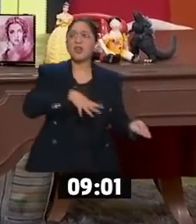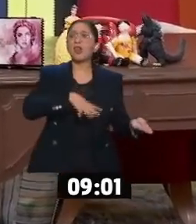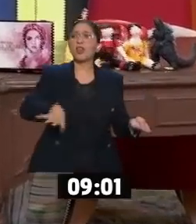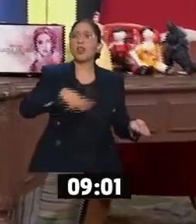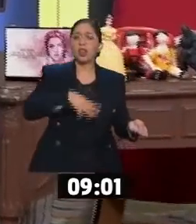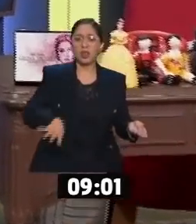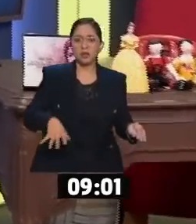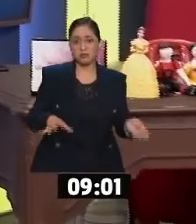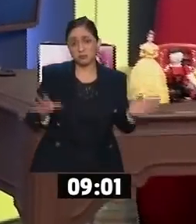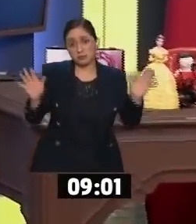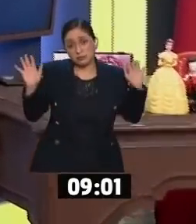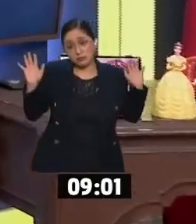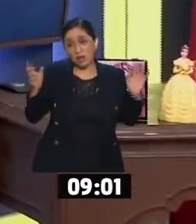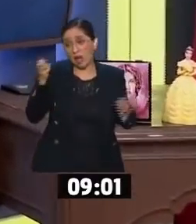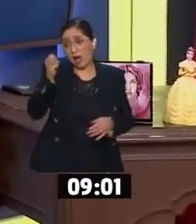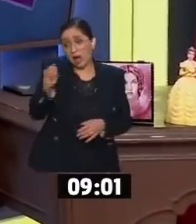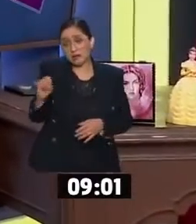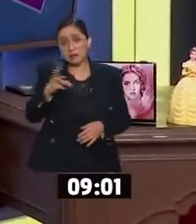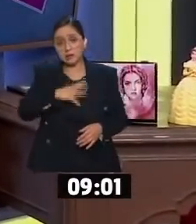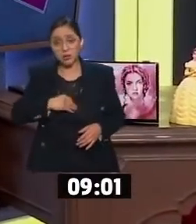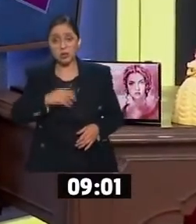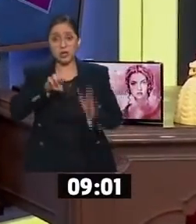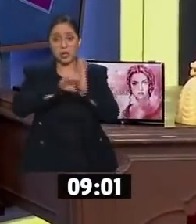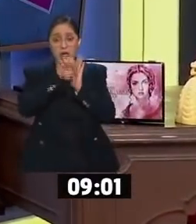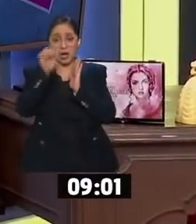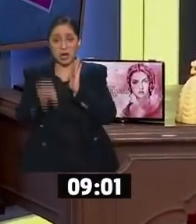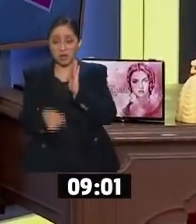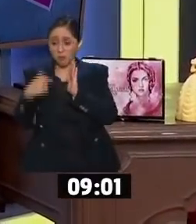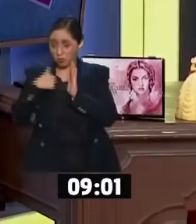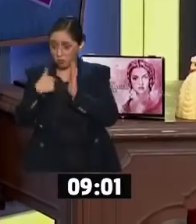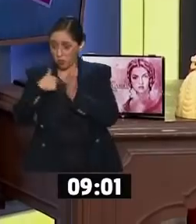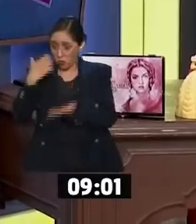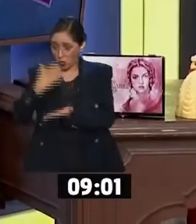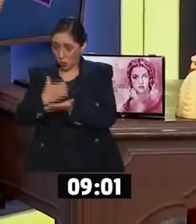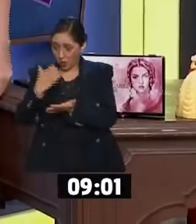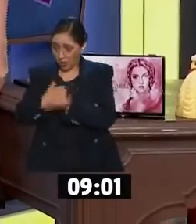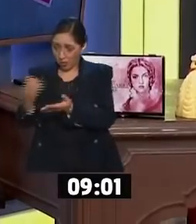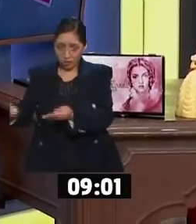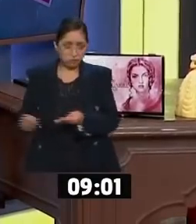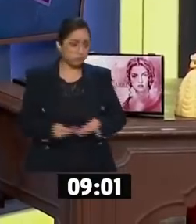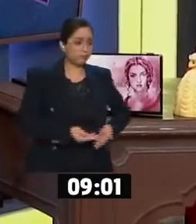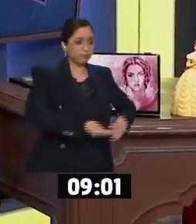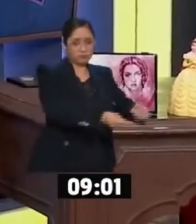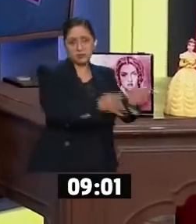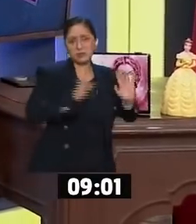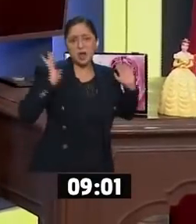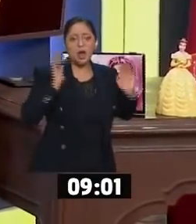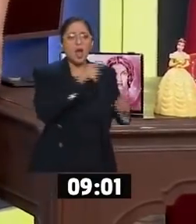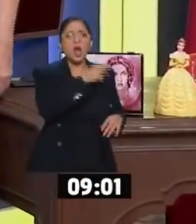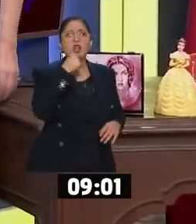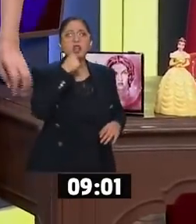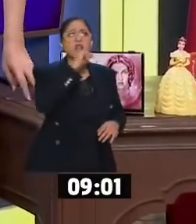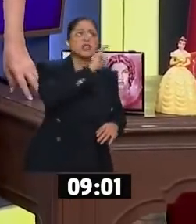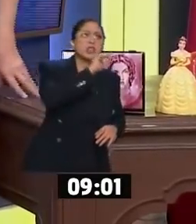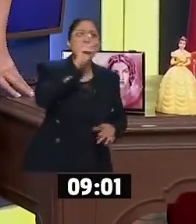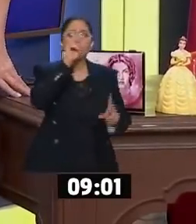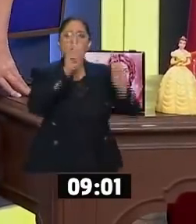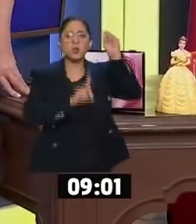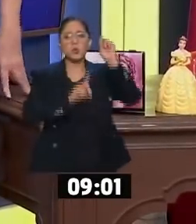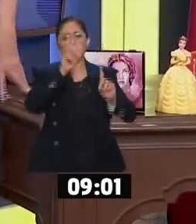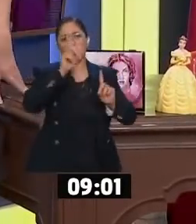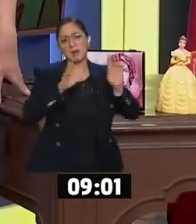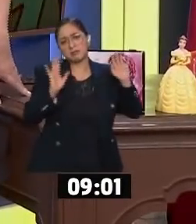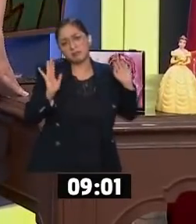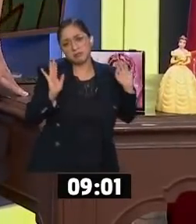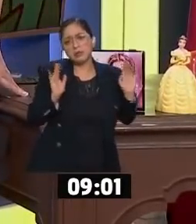han de tratar sus hijos. Yo compro el cuaderno y ese que se usa, señora, pues si no hay para, si no es fonda. Se ve que usted fue padre,